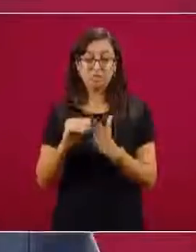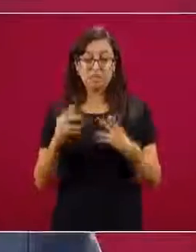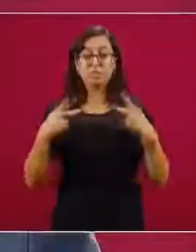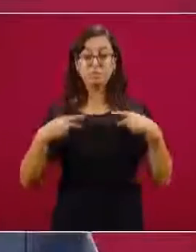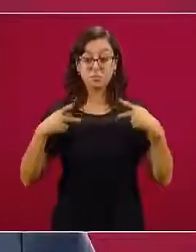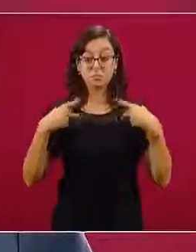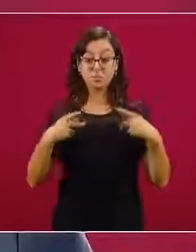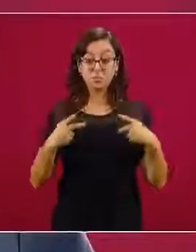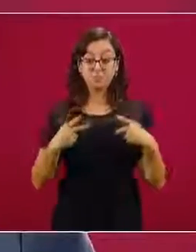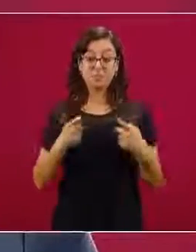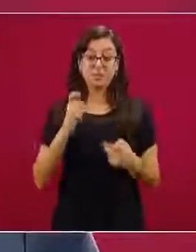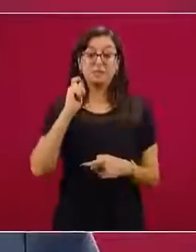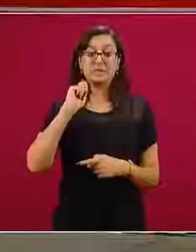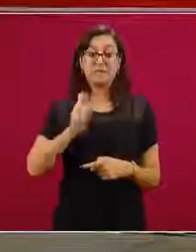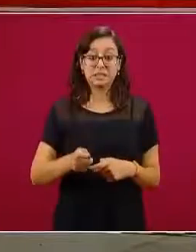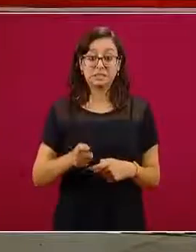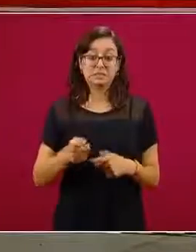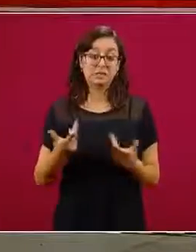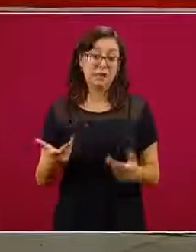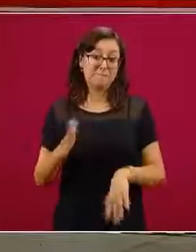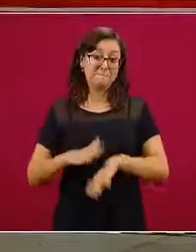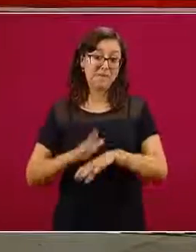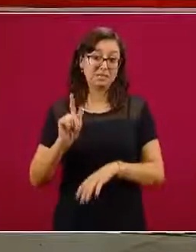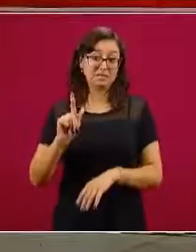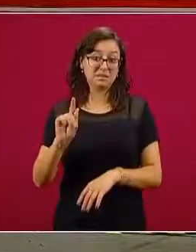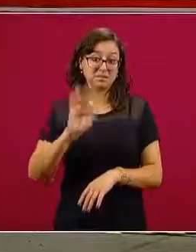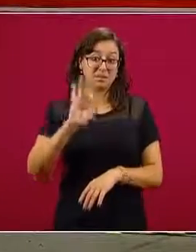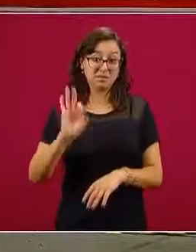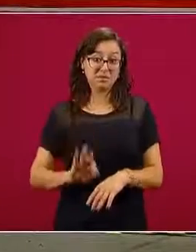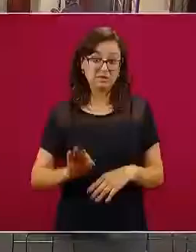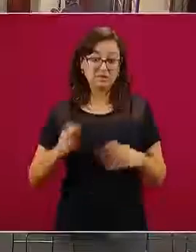es decir, 1/4 parte de la población de México.